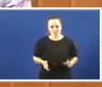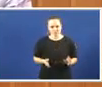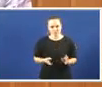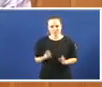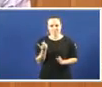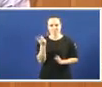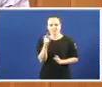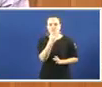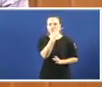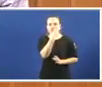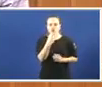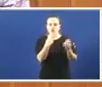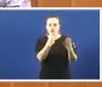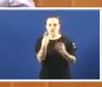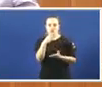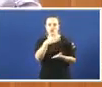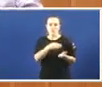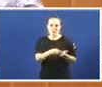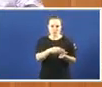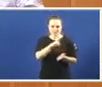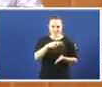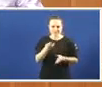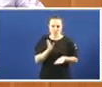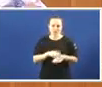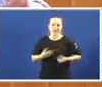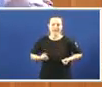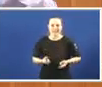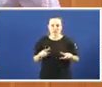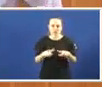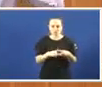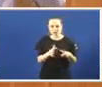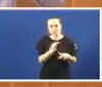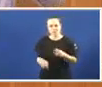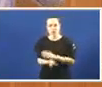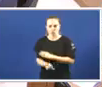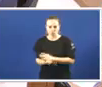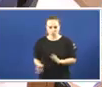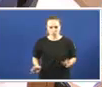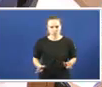de 268 millóns de euros cara ao gasto social e productivo.